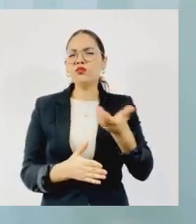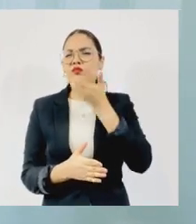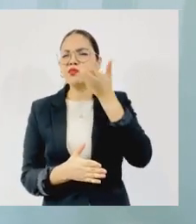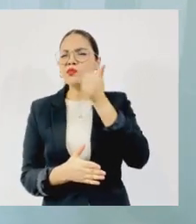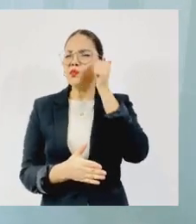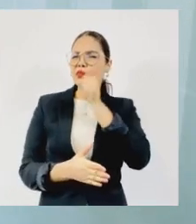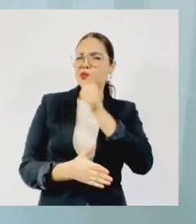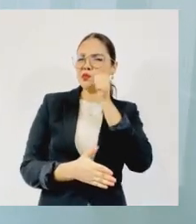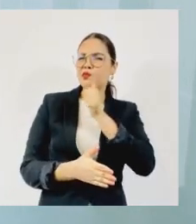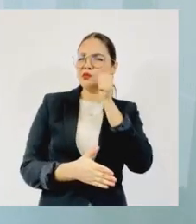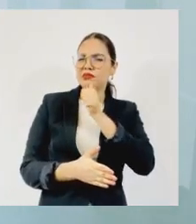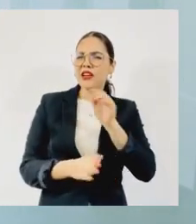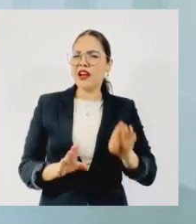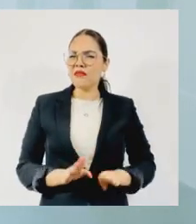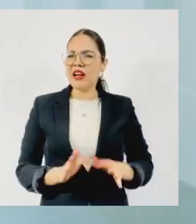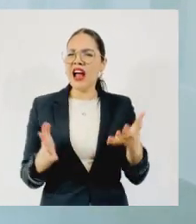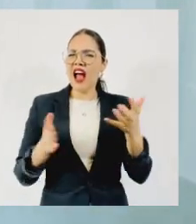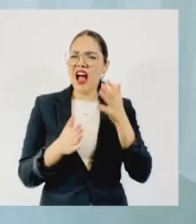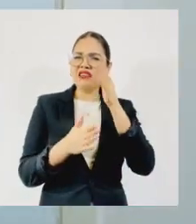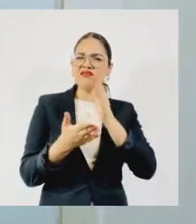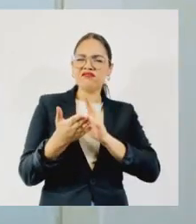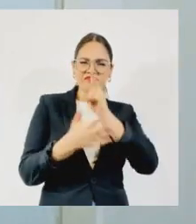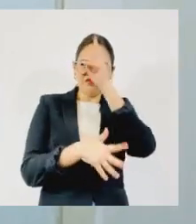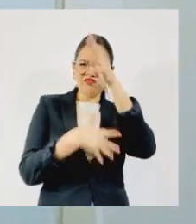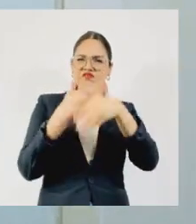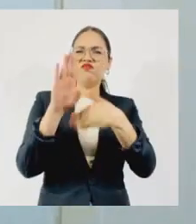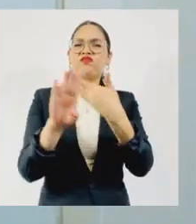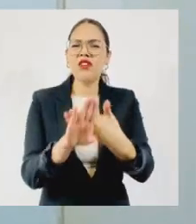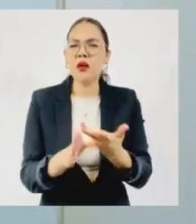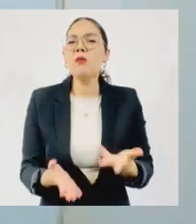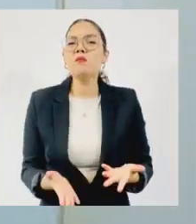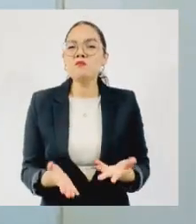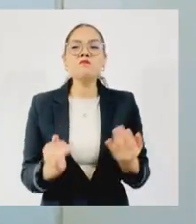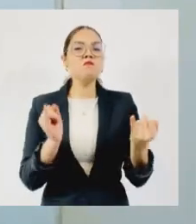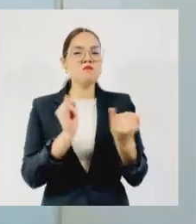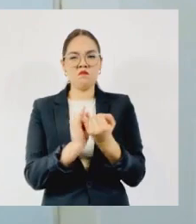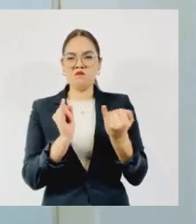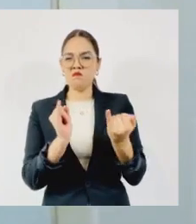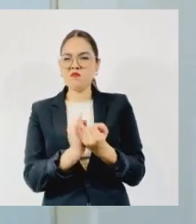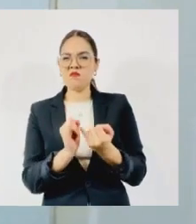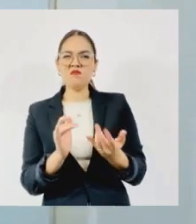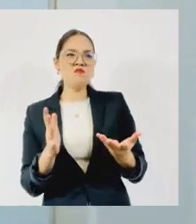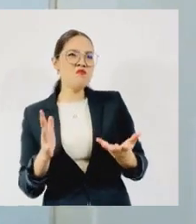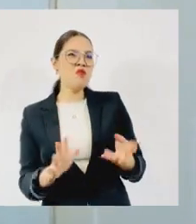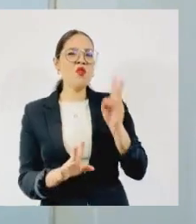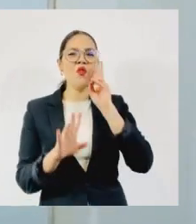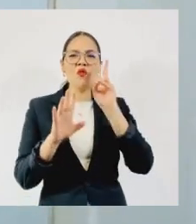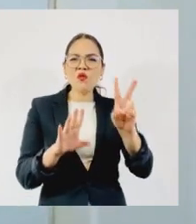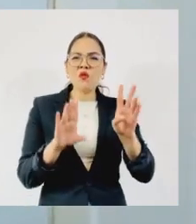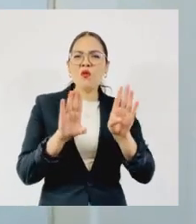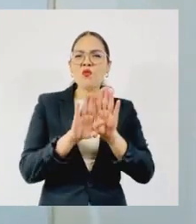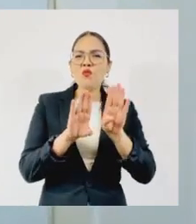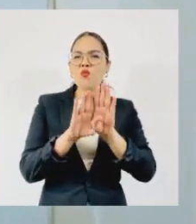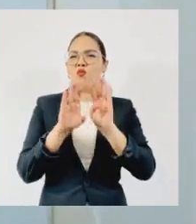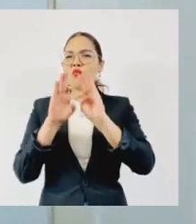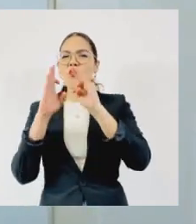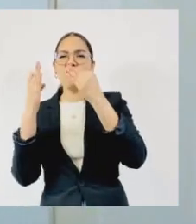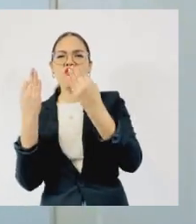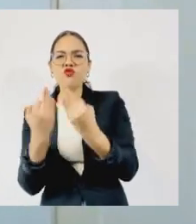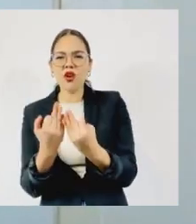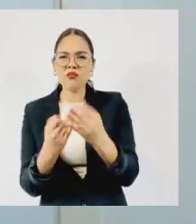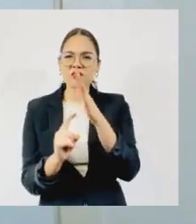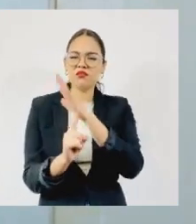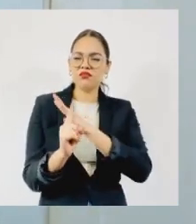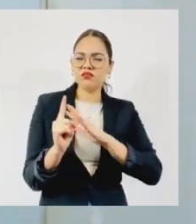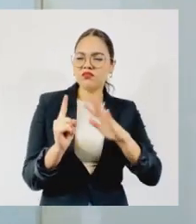cómo ejercen esta violencia política? A veces la ejercen en esta forma soterrada, pero